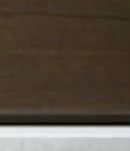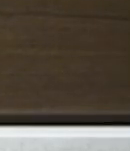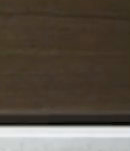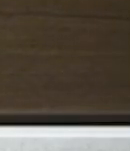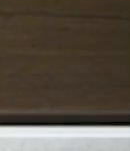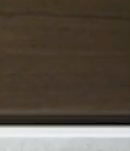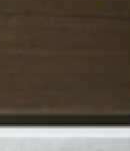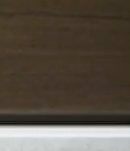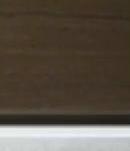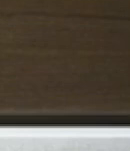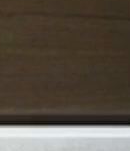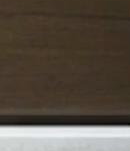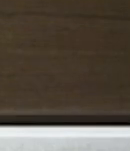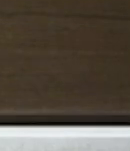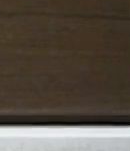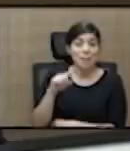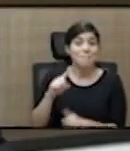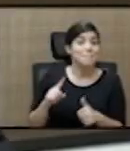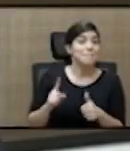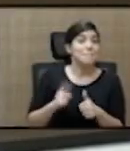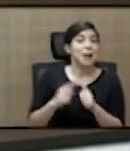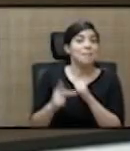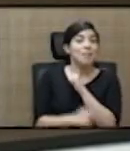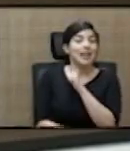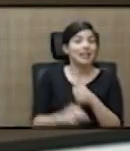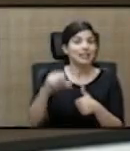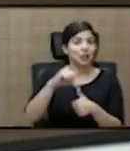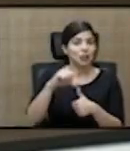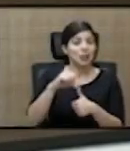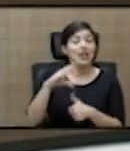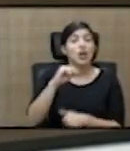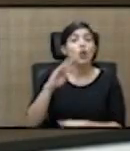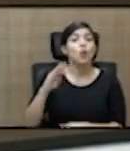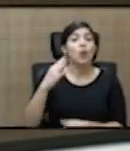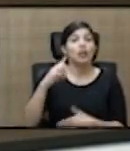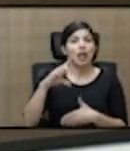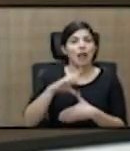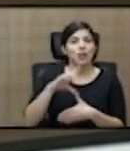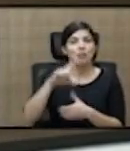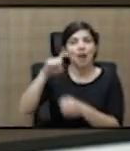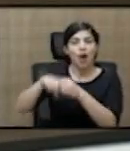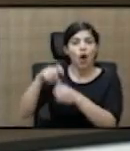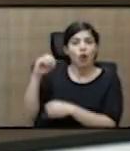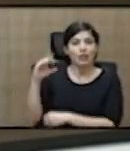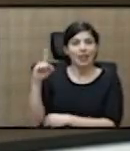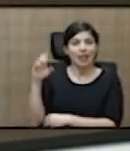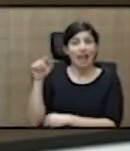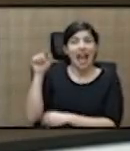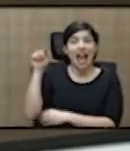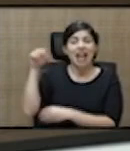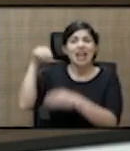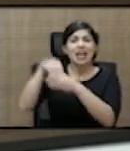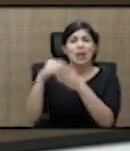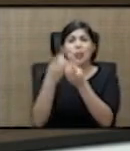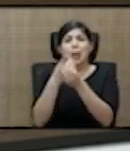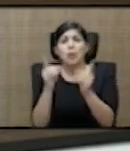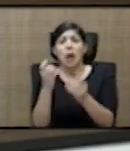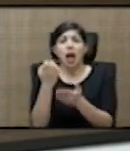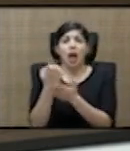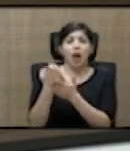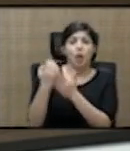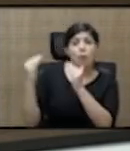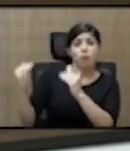tema del desempleo. No se refirió a ver cómo contiene el tema tampoco del costo de la vida, que es la